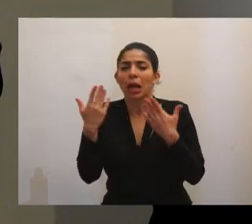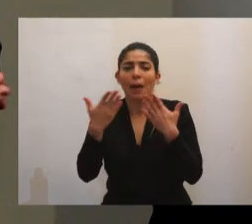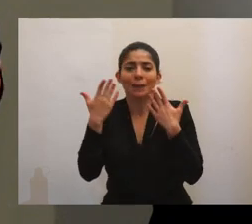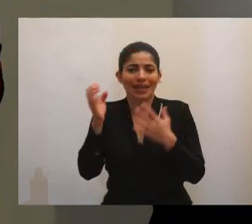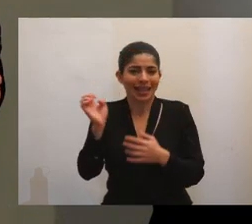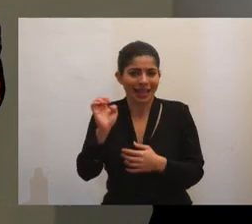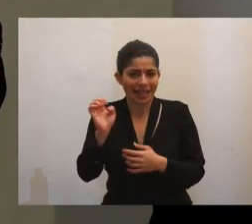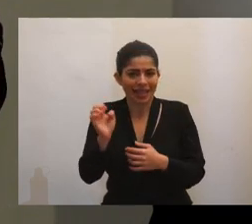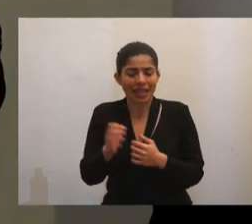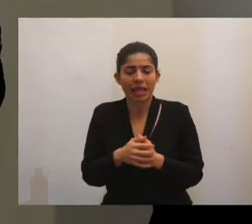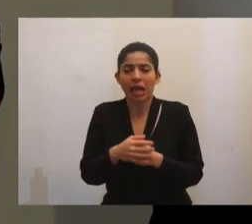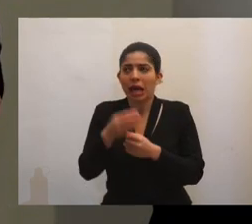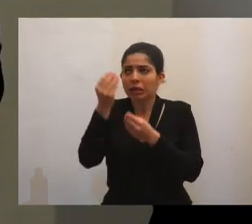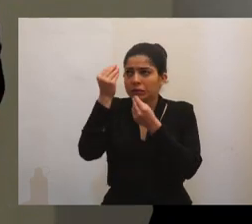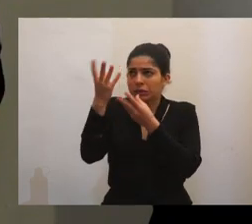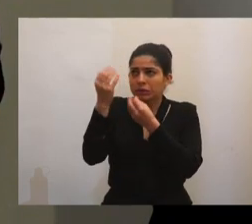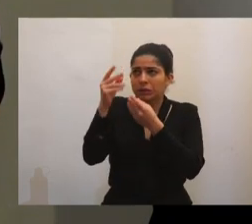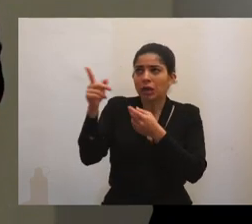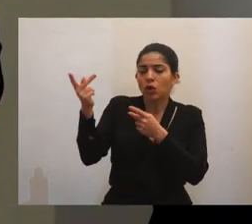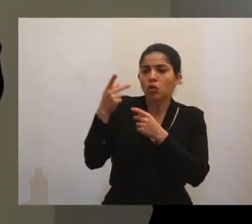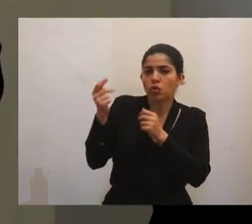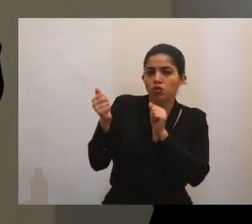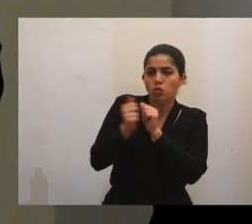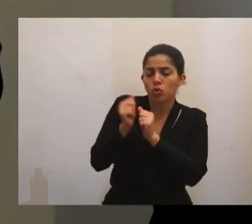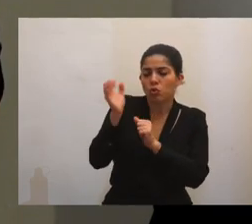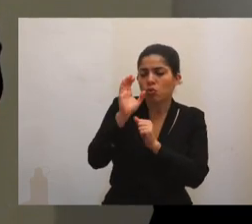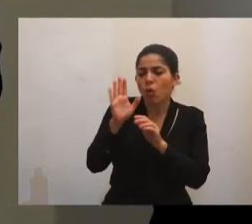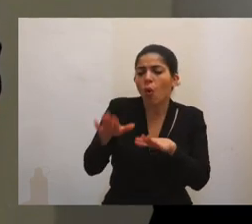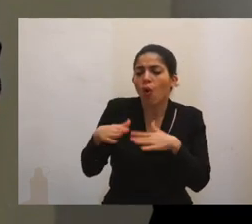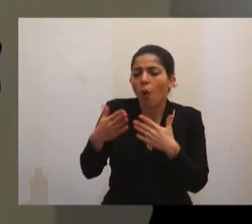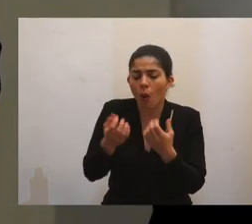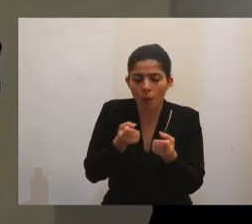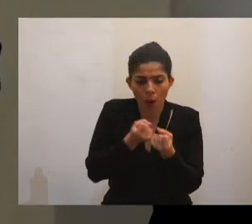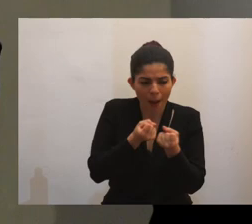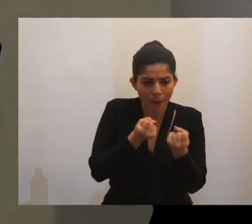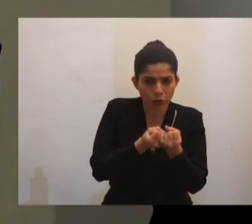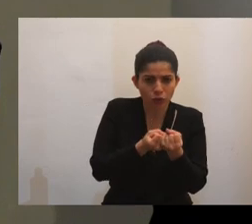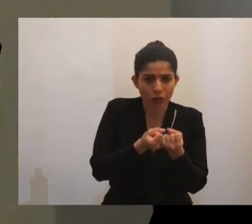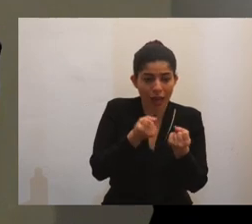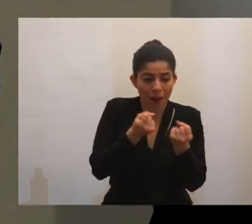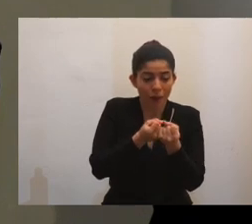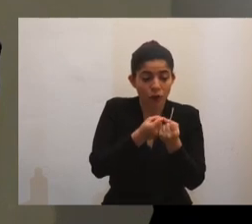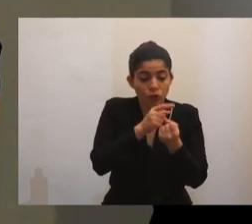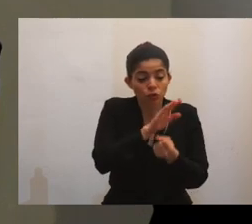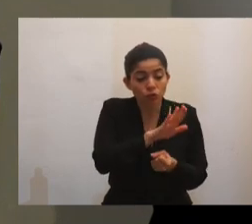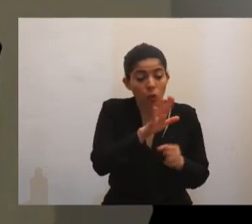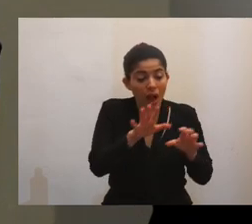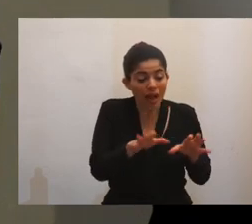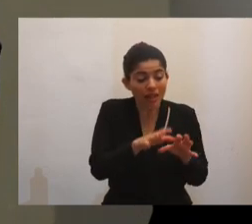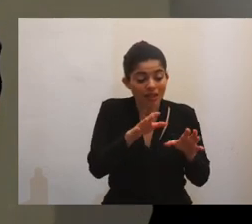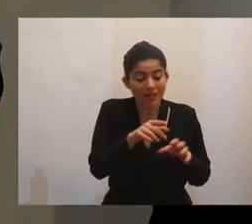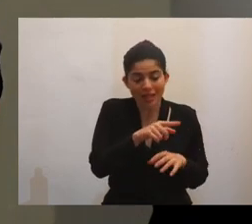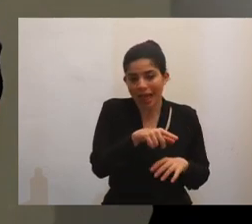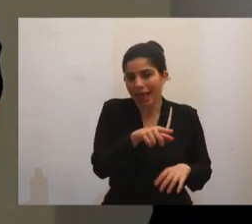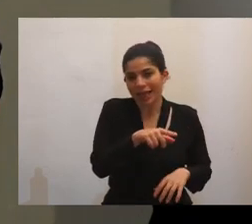y podamos buscar la manera en cómo apoyar aquellas actividades que no